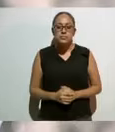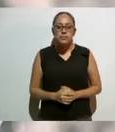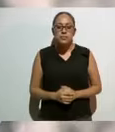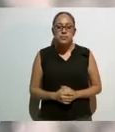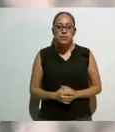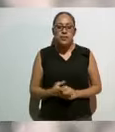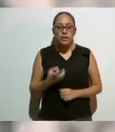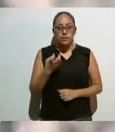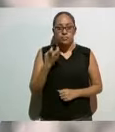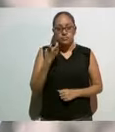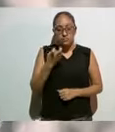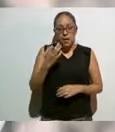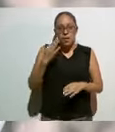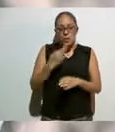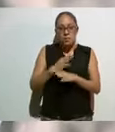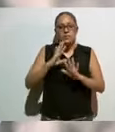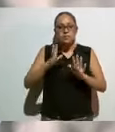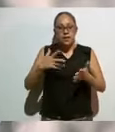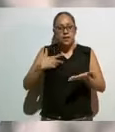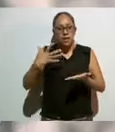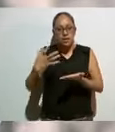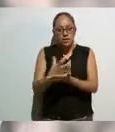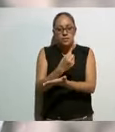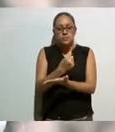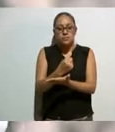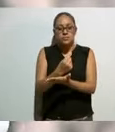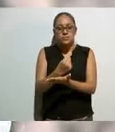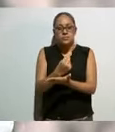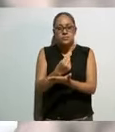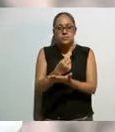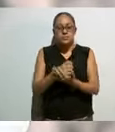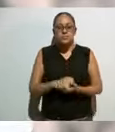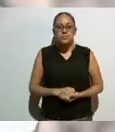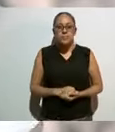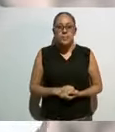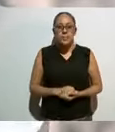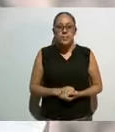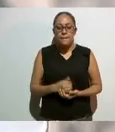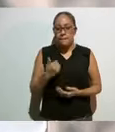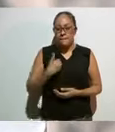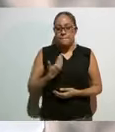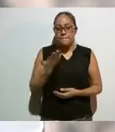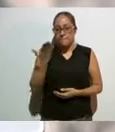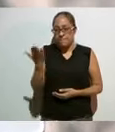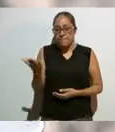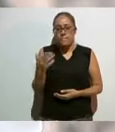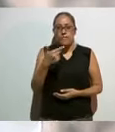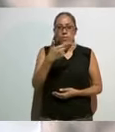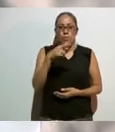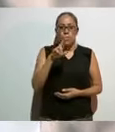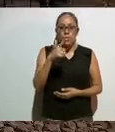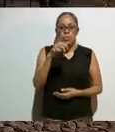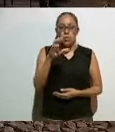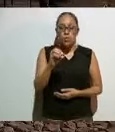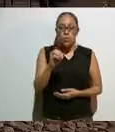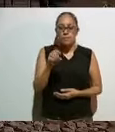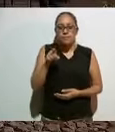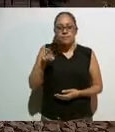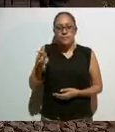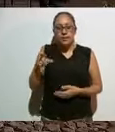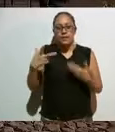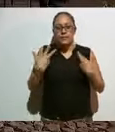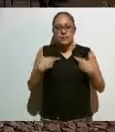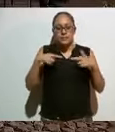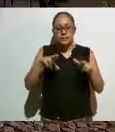triunfó y le pedimos a Hugo Eric que él representara